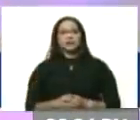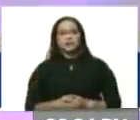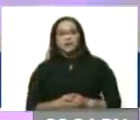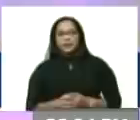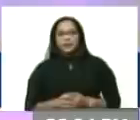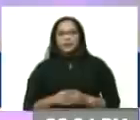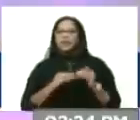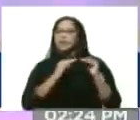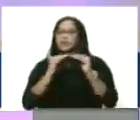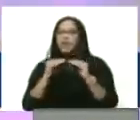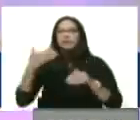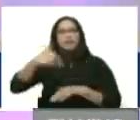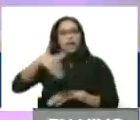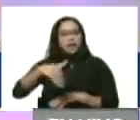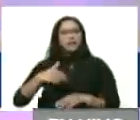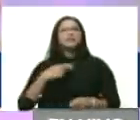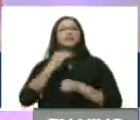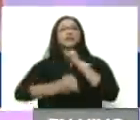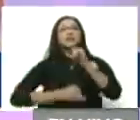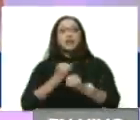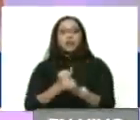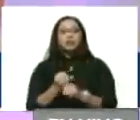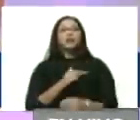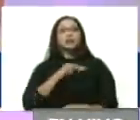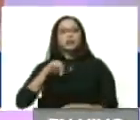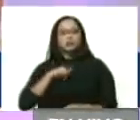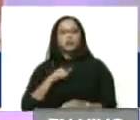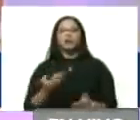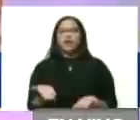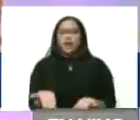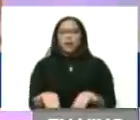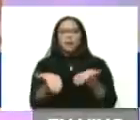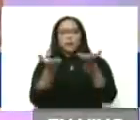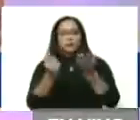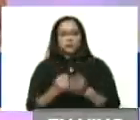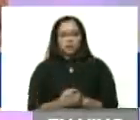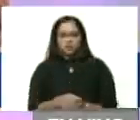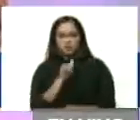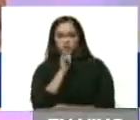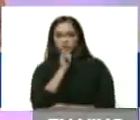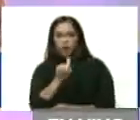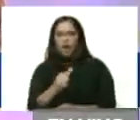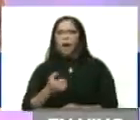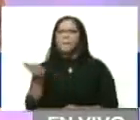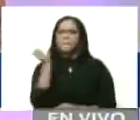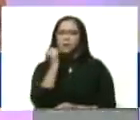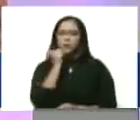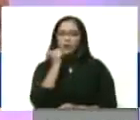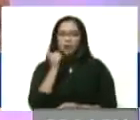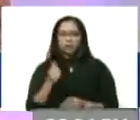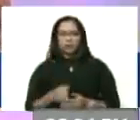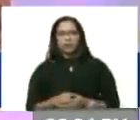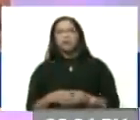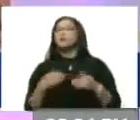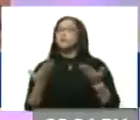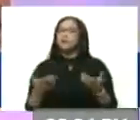del derecho internacional y por eso hemos elevado esta enérgica protesta y reclamo